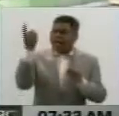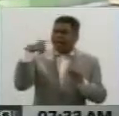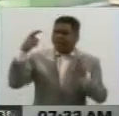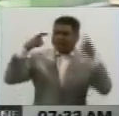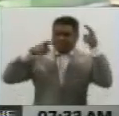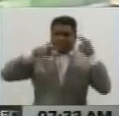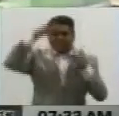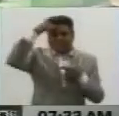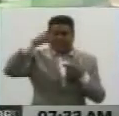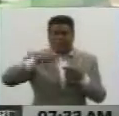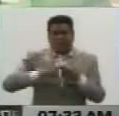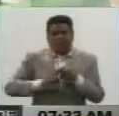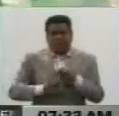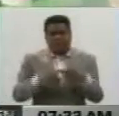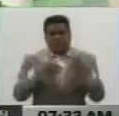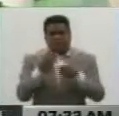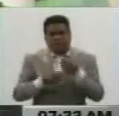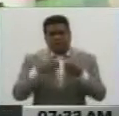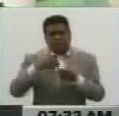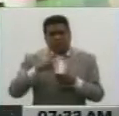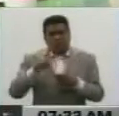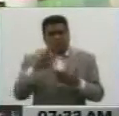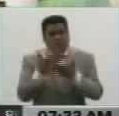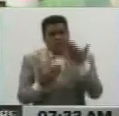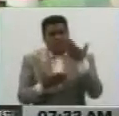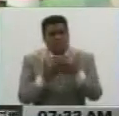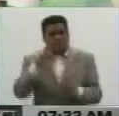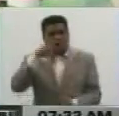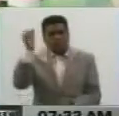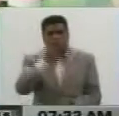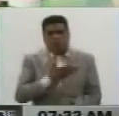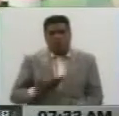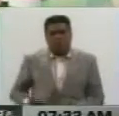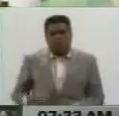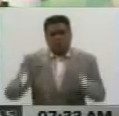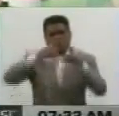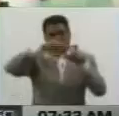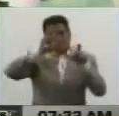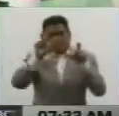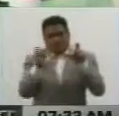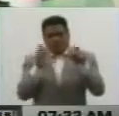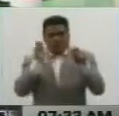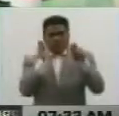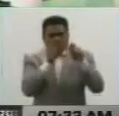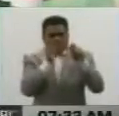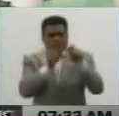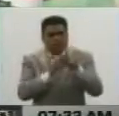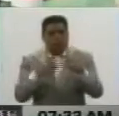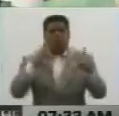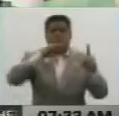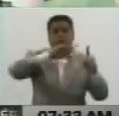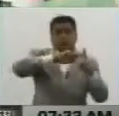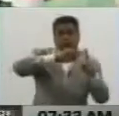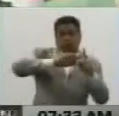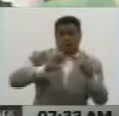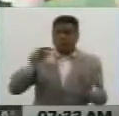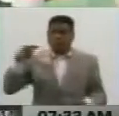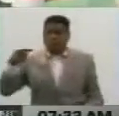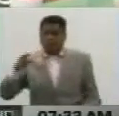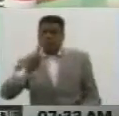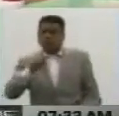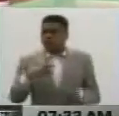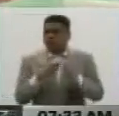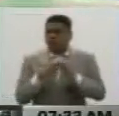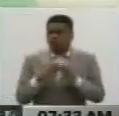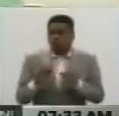minero Orinoco, y cómo se concreta de la mano del presidente Nicolás Maduro. Para abordar todo, lo positivo, lo negativo, todo lo que está alrededor del arco minero del Orinoco,